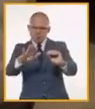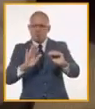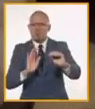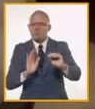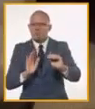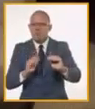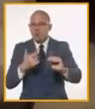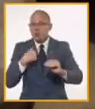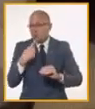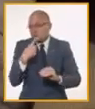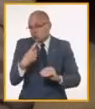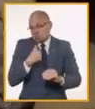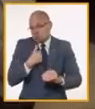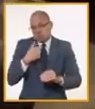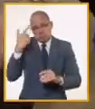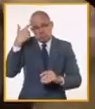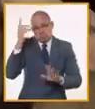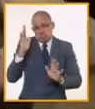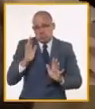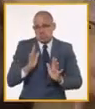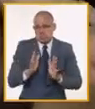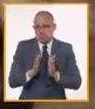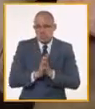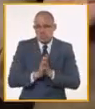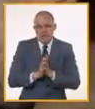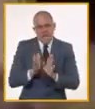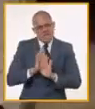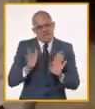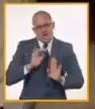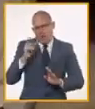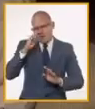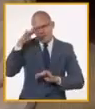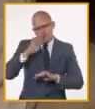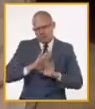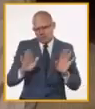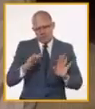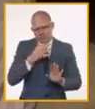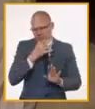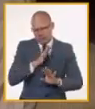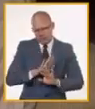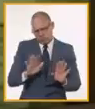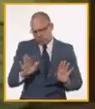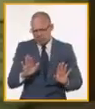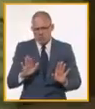di mi opinión, ¿no? Primero que ya yo debía de salir,